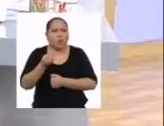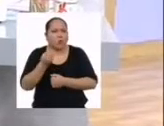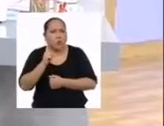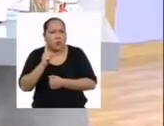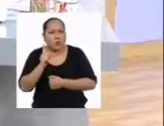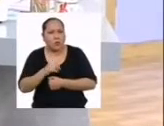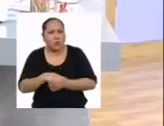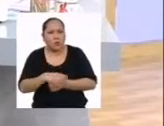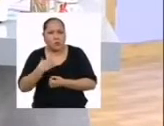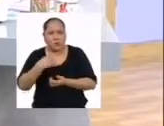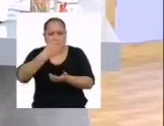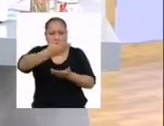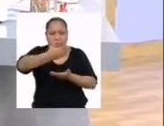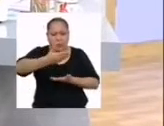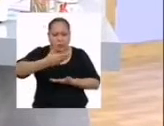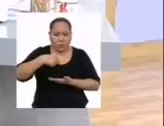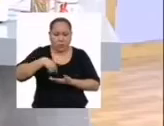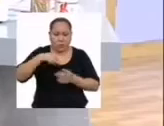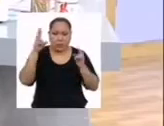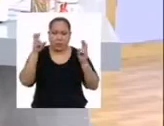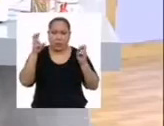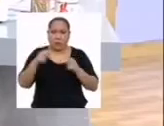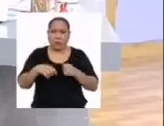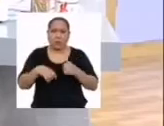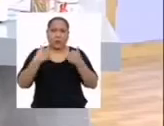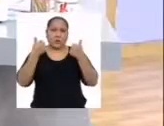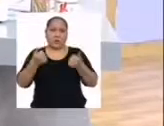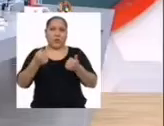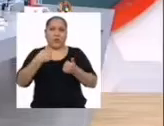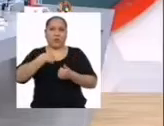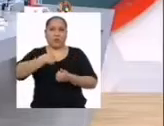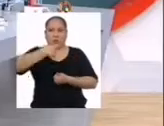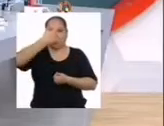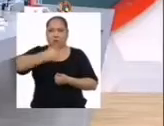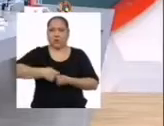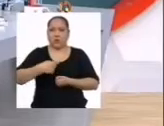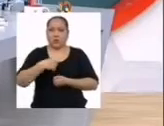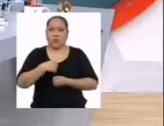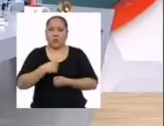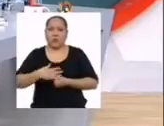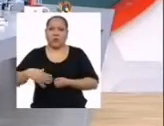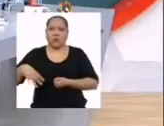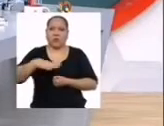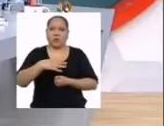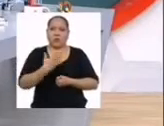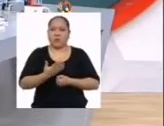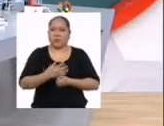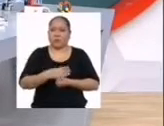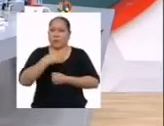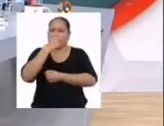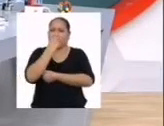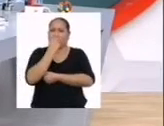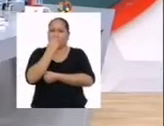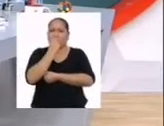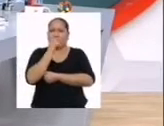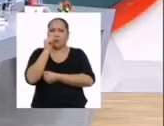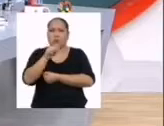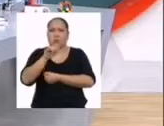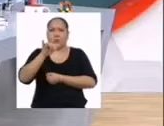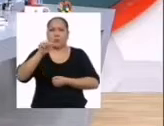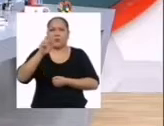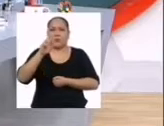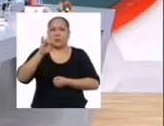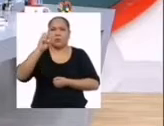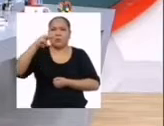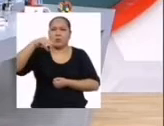en nuestras manos su artículo titulado ¿Está bien ser yo? ¿Está bien ser como somos? Qué raro. ¿No es usted la Yaremis que escribió